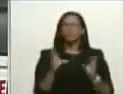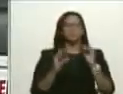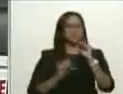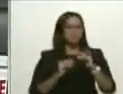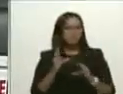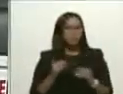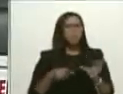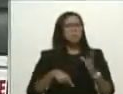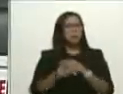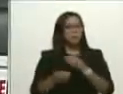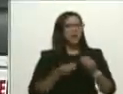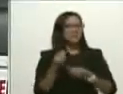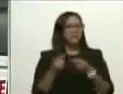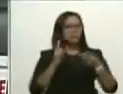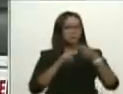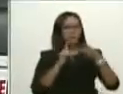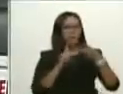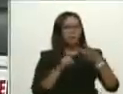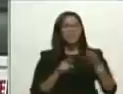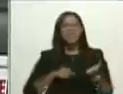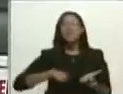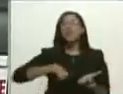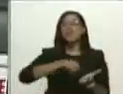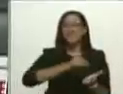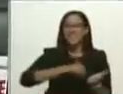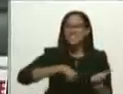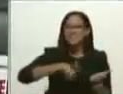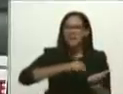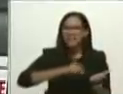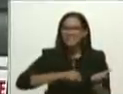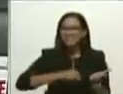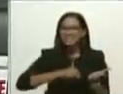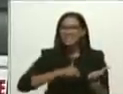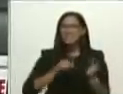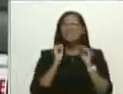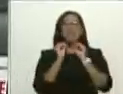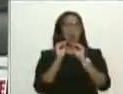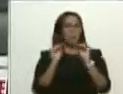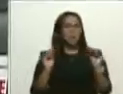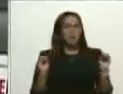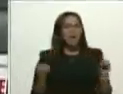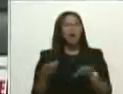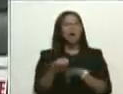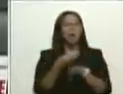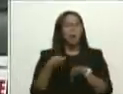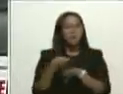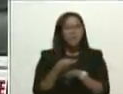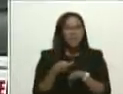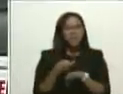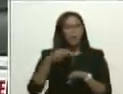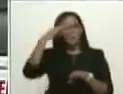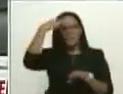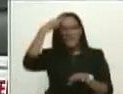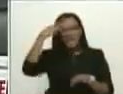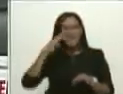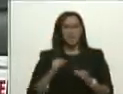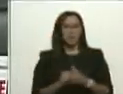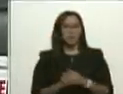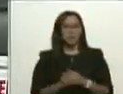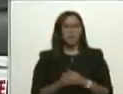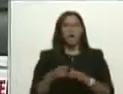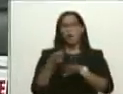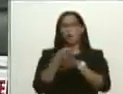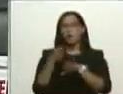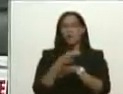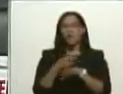vamos a hacer esto, esto y esto, compromiso, y lo firmas, y además convocas a un gobierno tan serio como el gobierno de México, al gobierno de